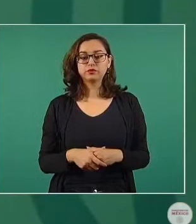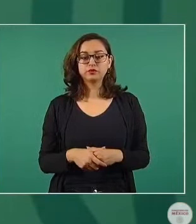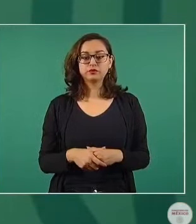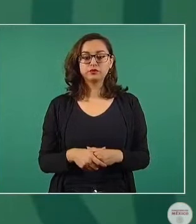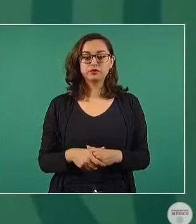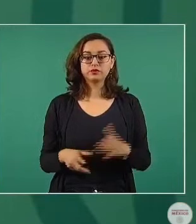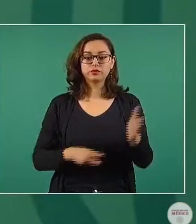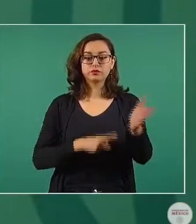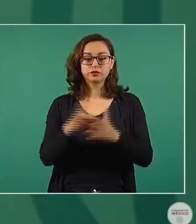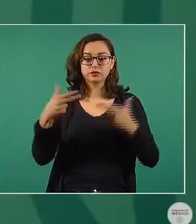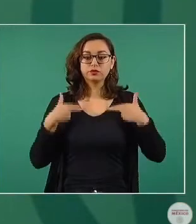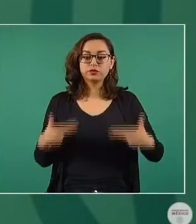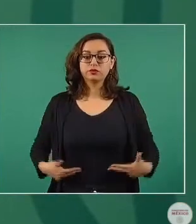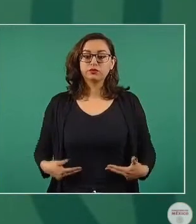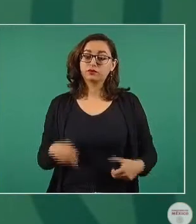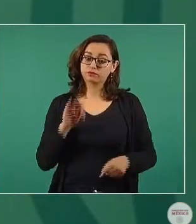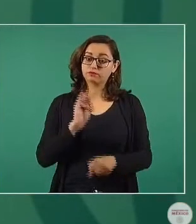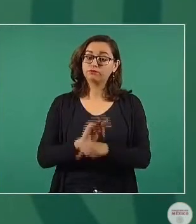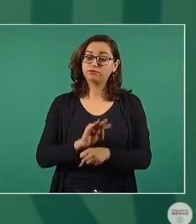proteger derechos humanos.